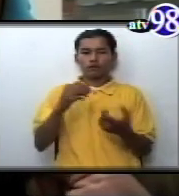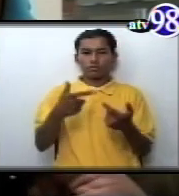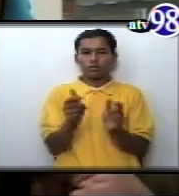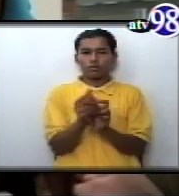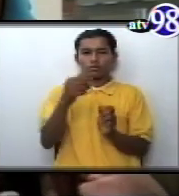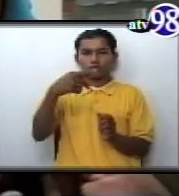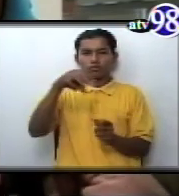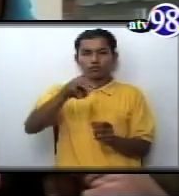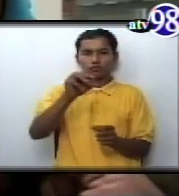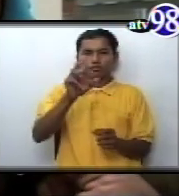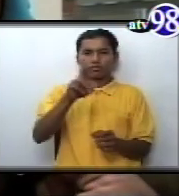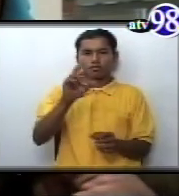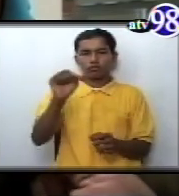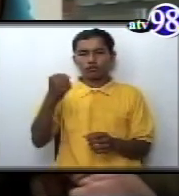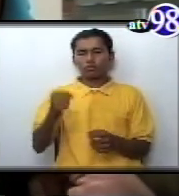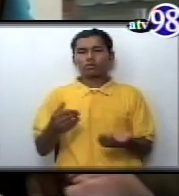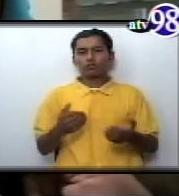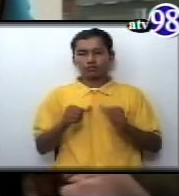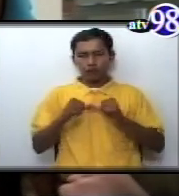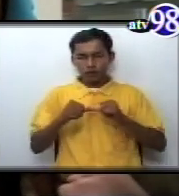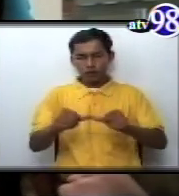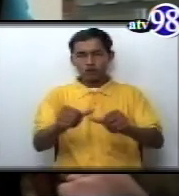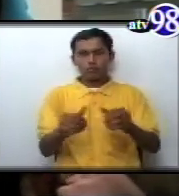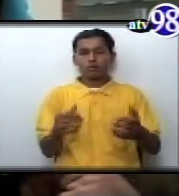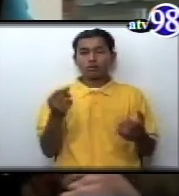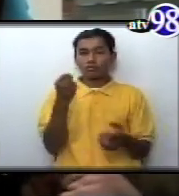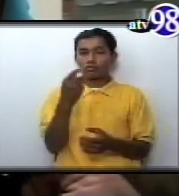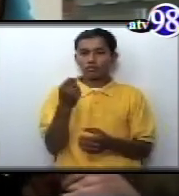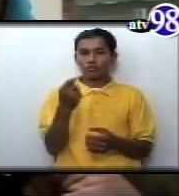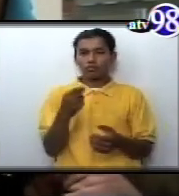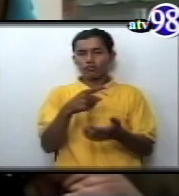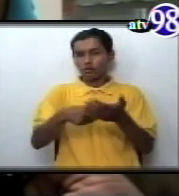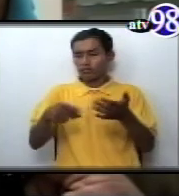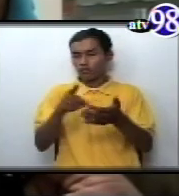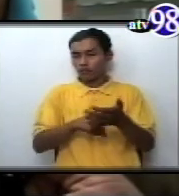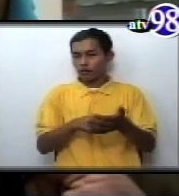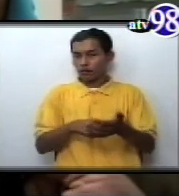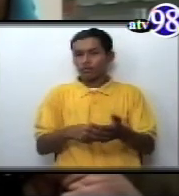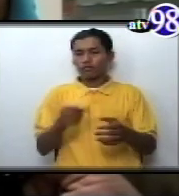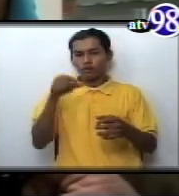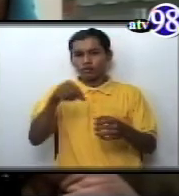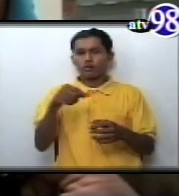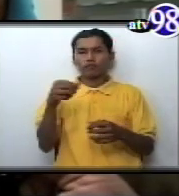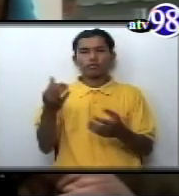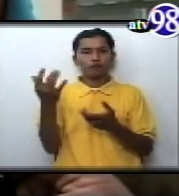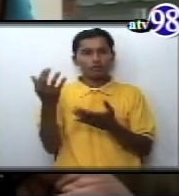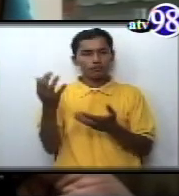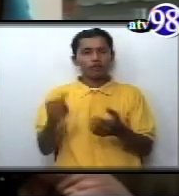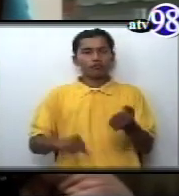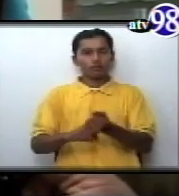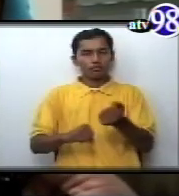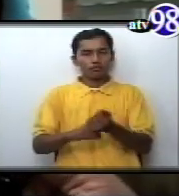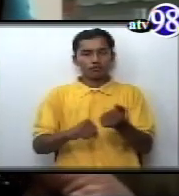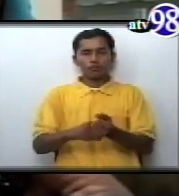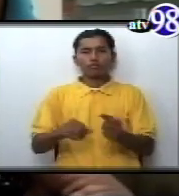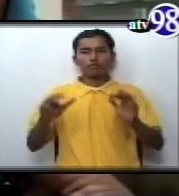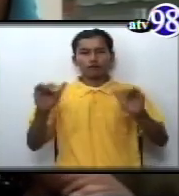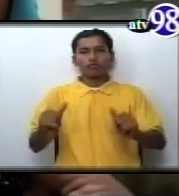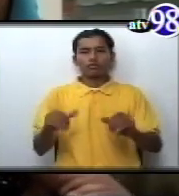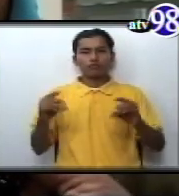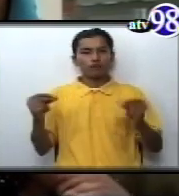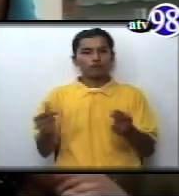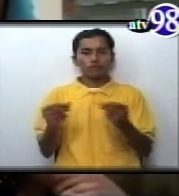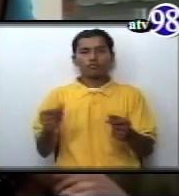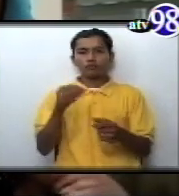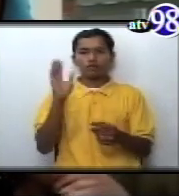del MRS y vamos en esta etapa, como no está todavía votación en el plenario, vamos en esta etapa a apoyar para que eso ya vaya